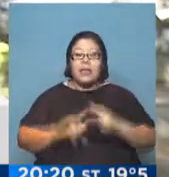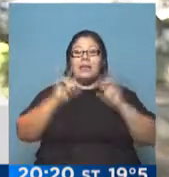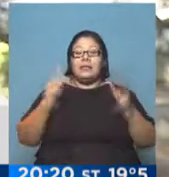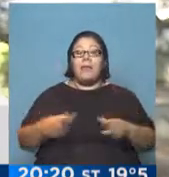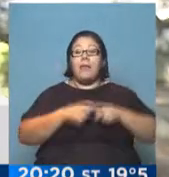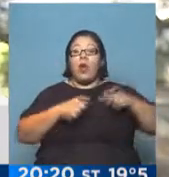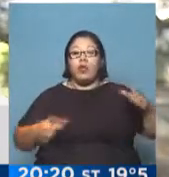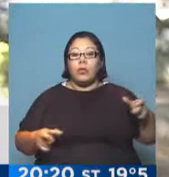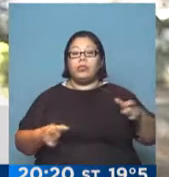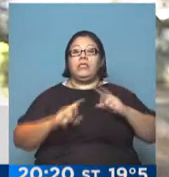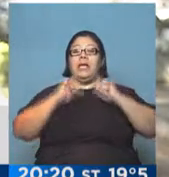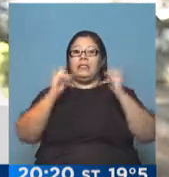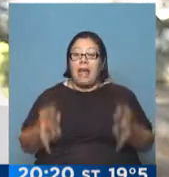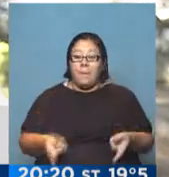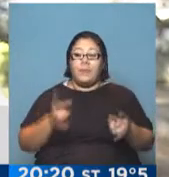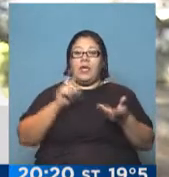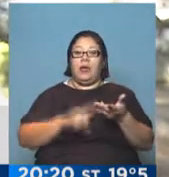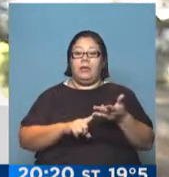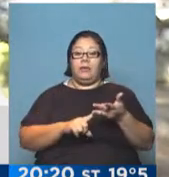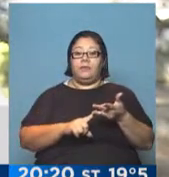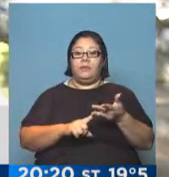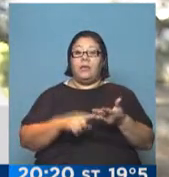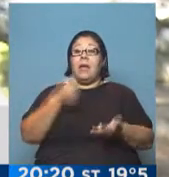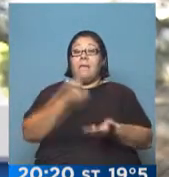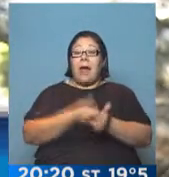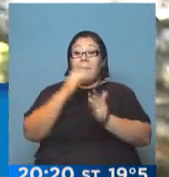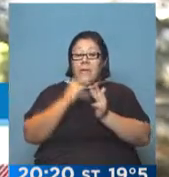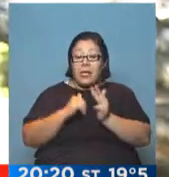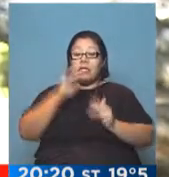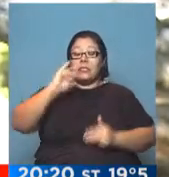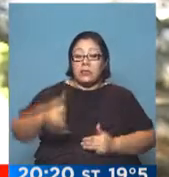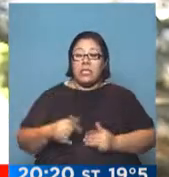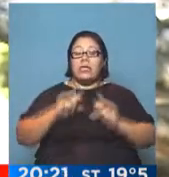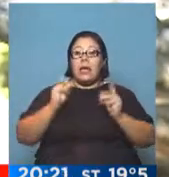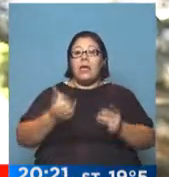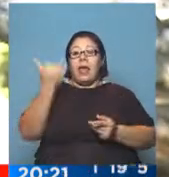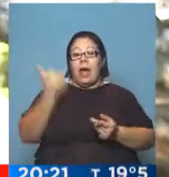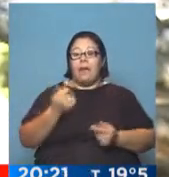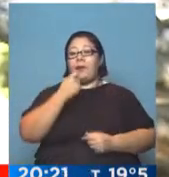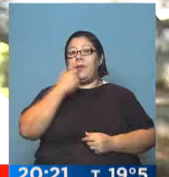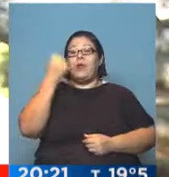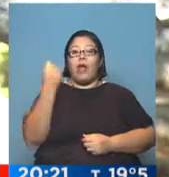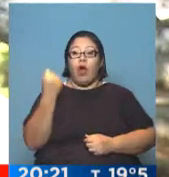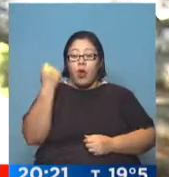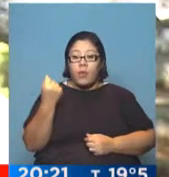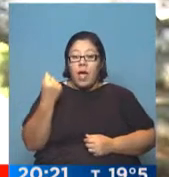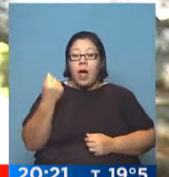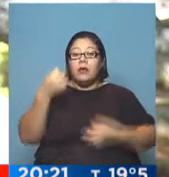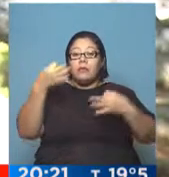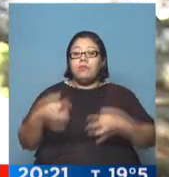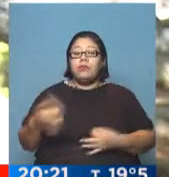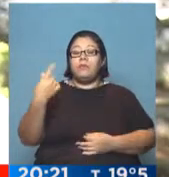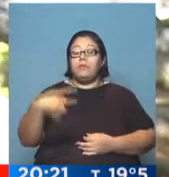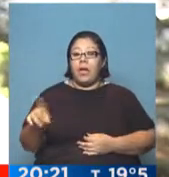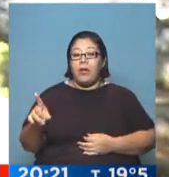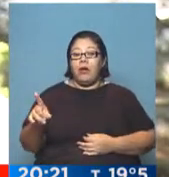ya los monotributistas que menos este pagan que también son mucha gente que está en una economía informal de esa manera se los podría se